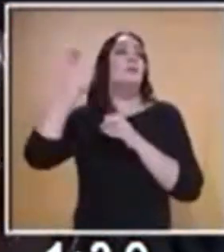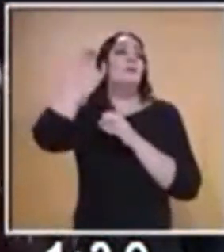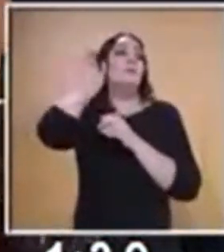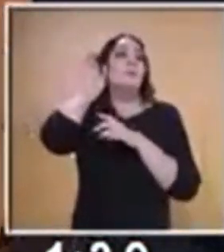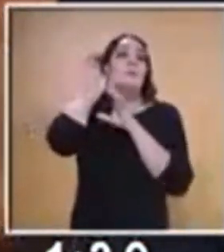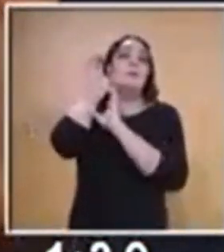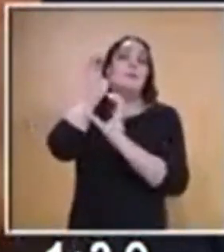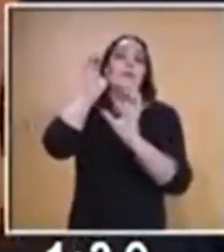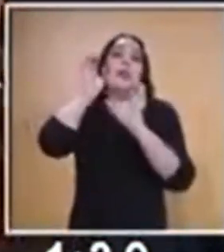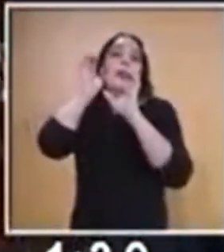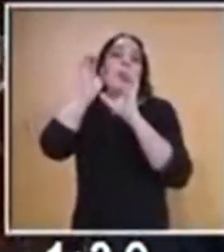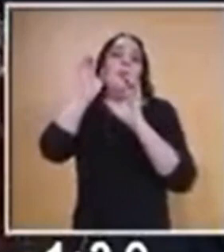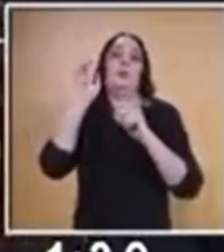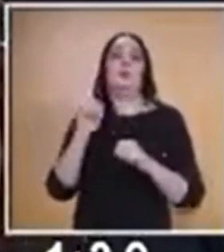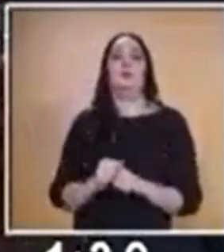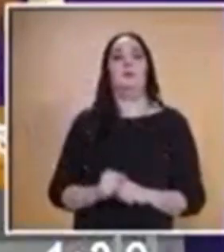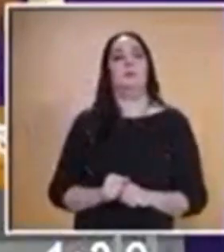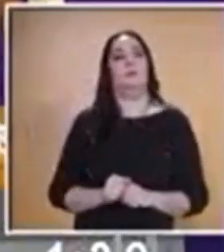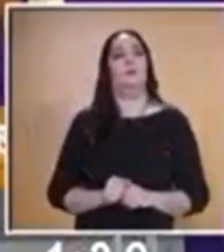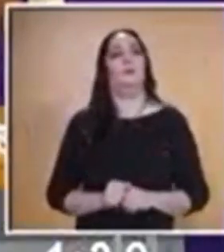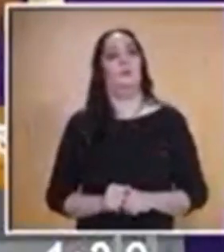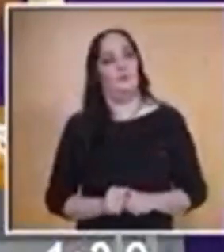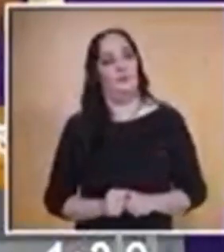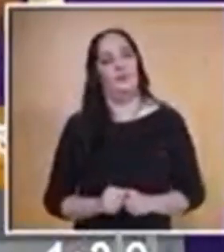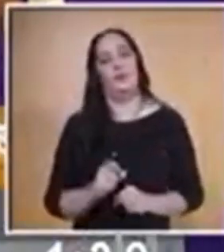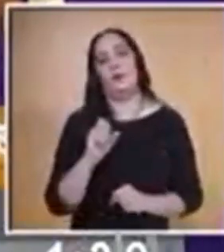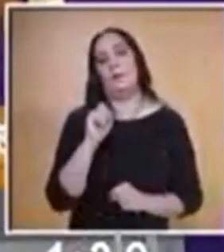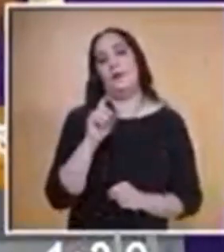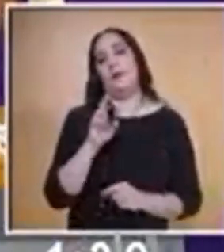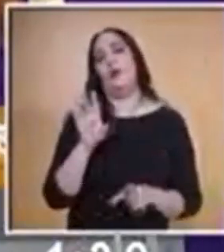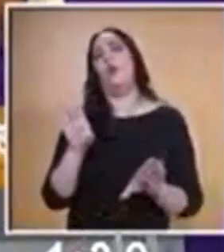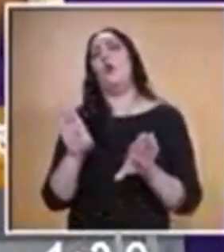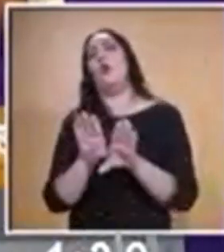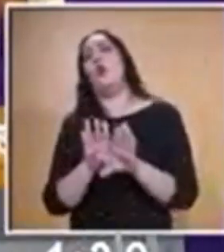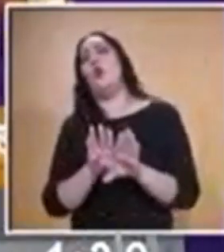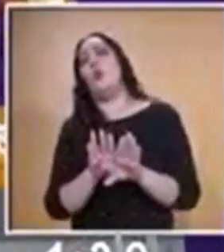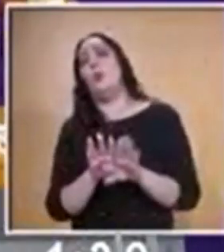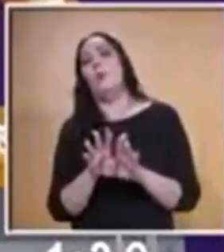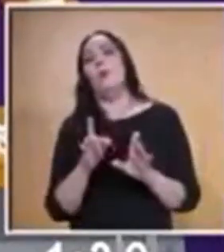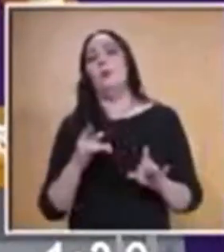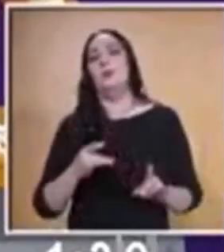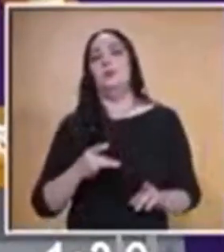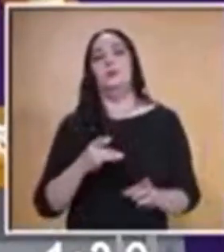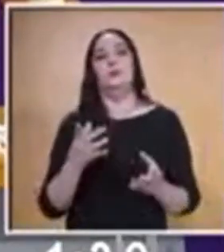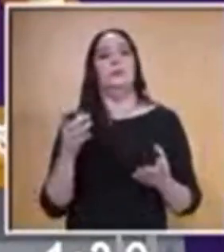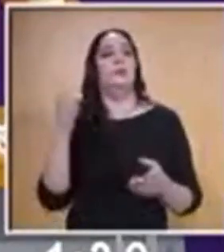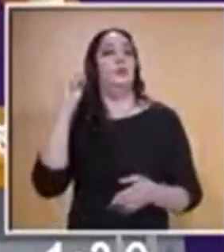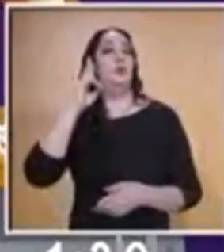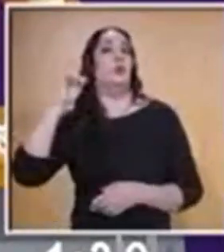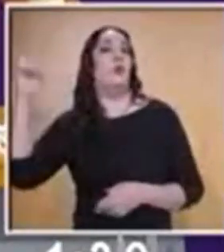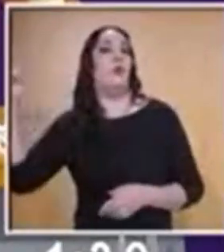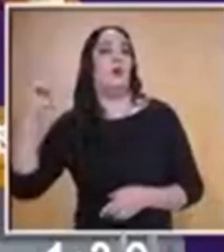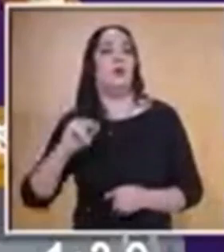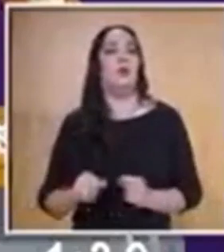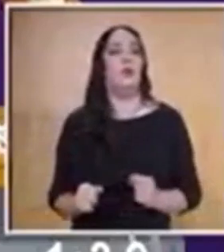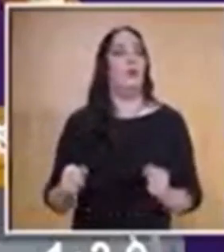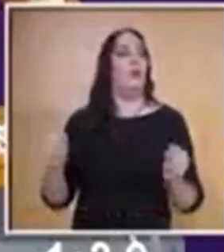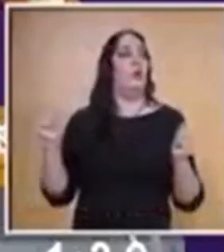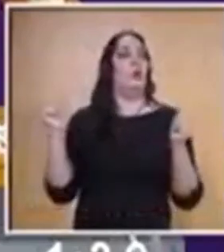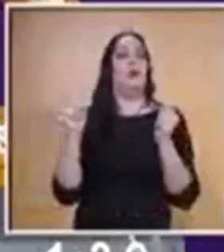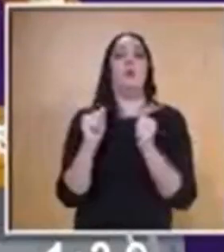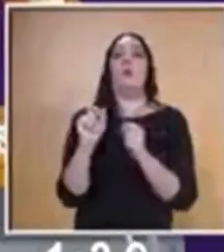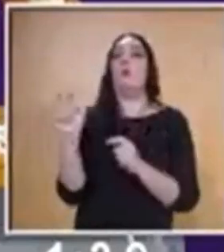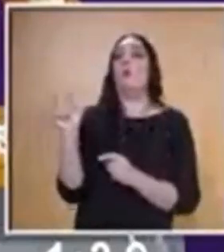de un lapso a otro. Pero, ¿cómo se produce el sonido? El sonido se produce con el